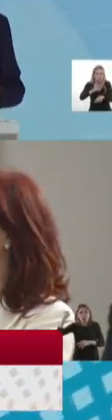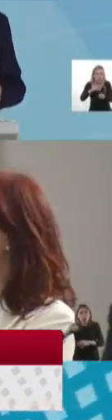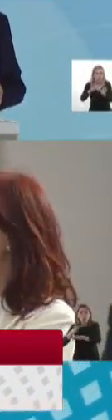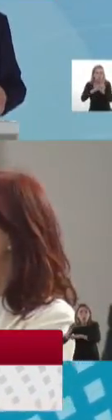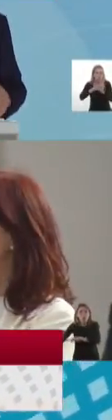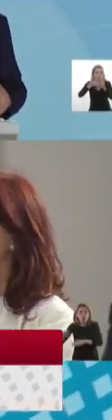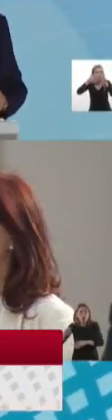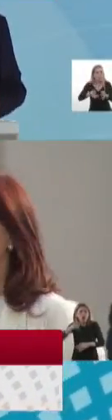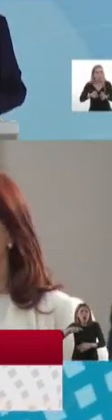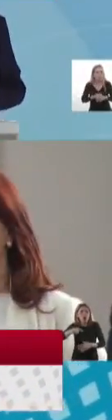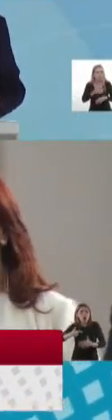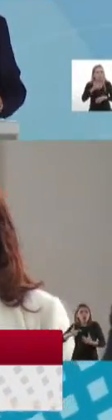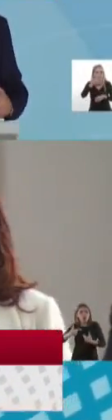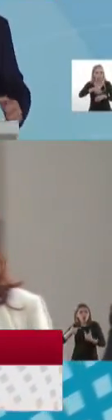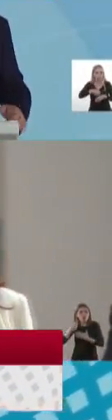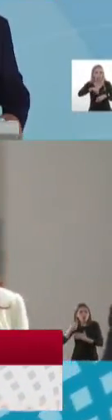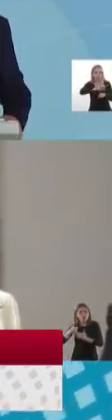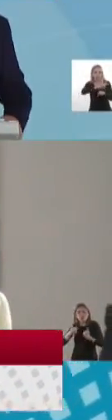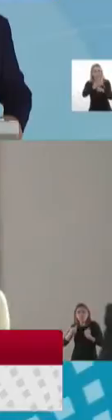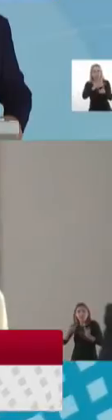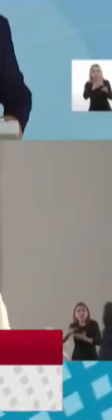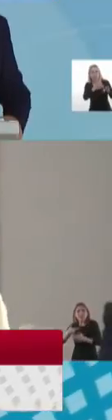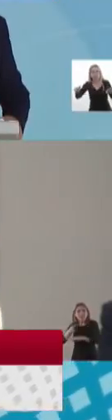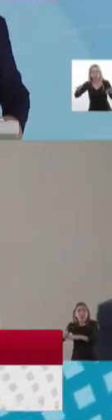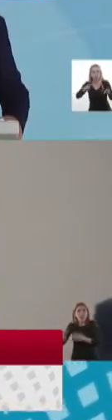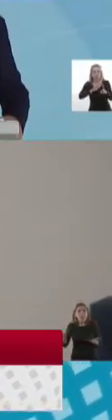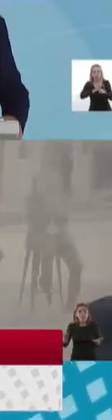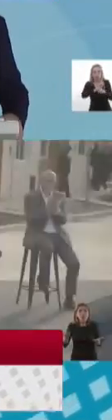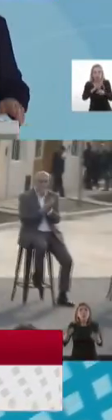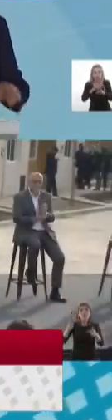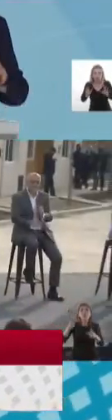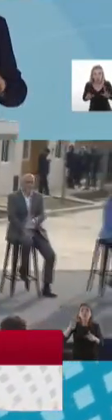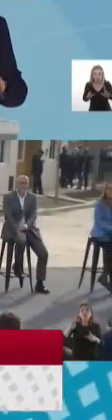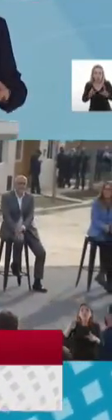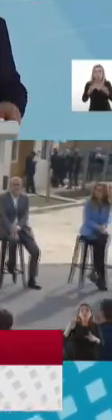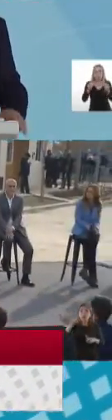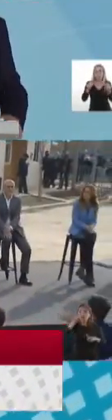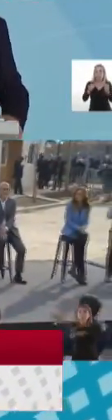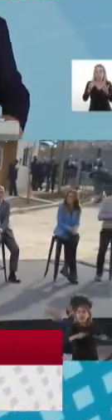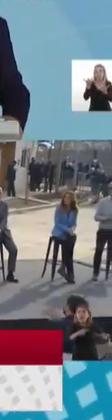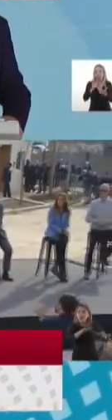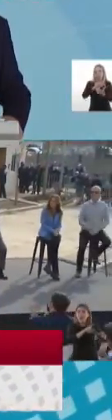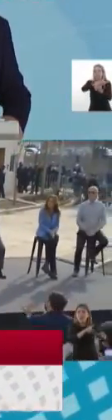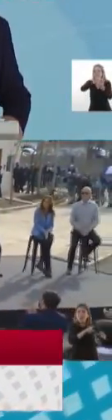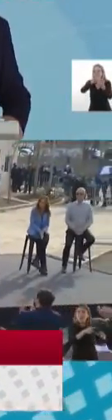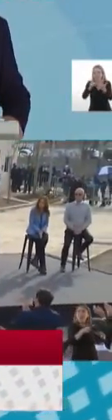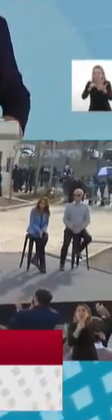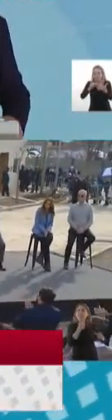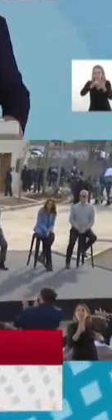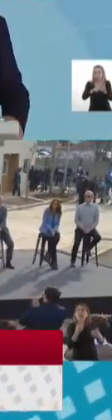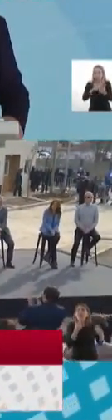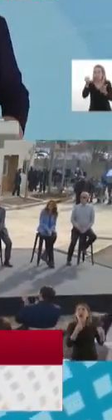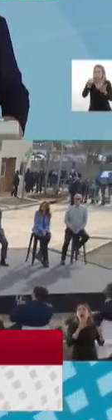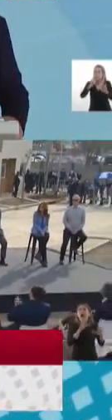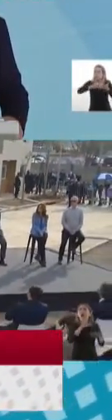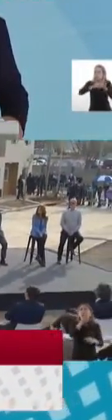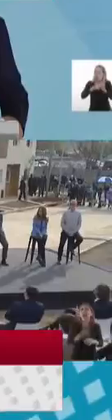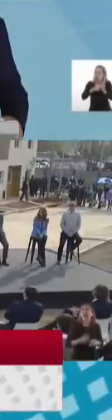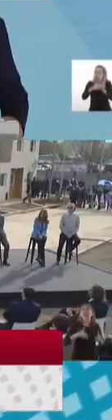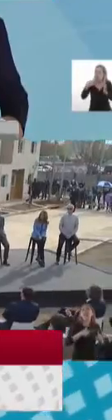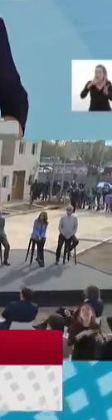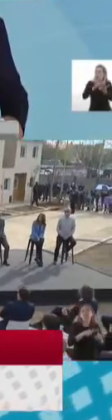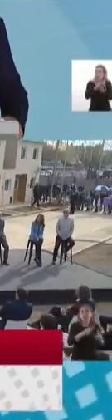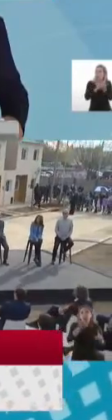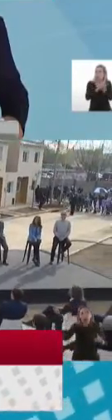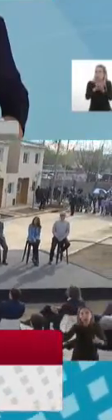ilusiones son nuestros propios planteos y es por eso que me parece que la frase más adecuada es la premisa nadie sabe nada